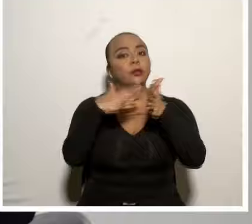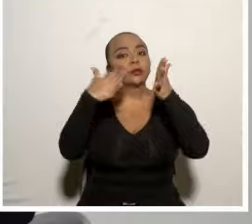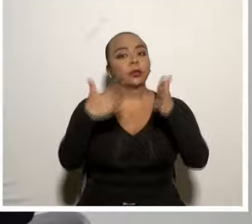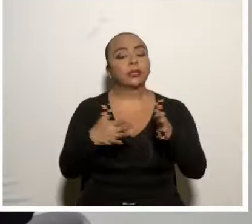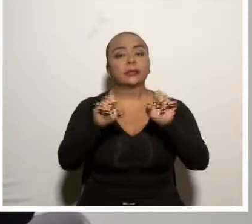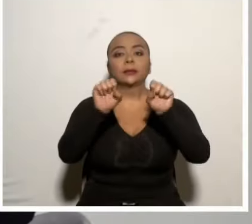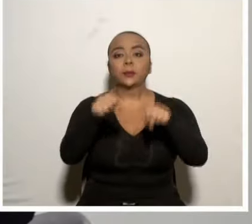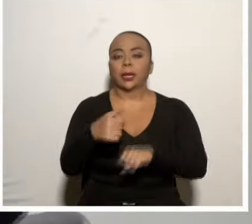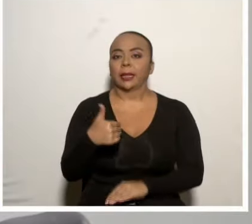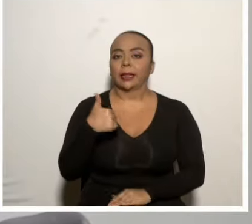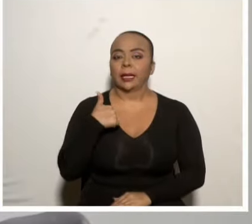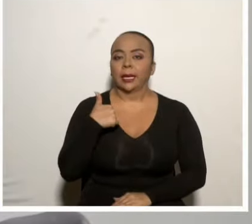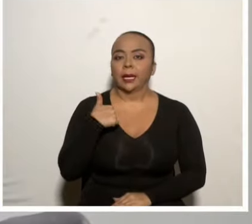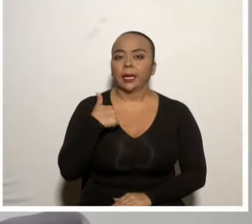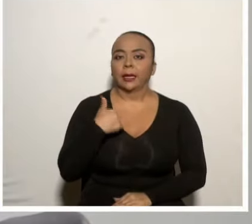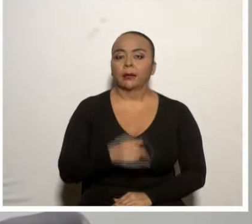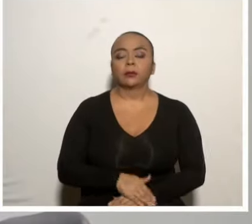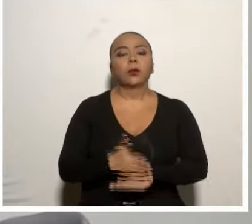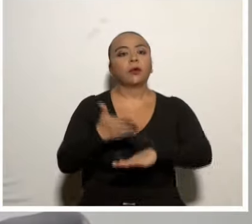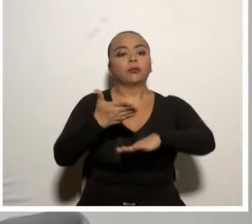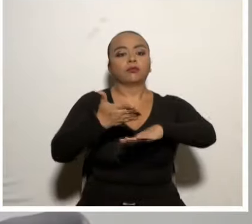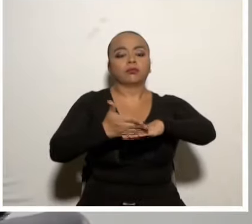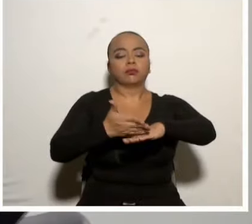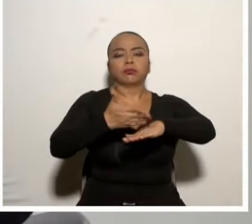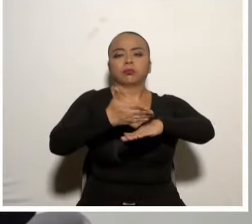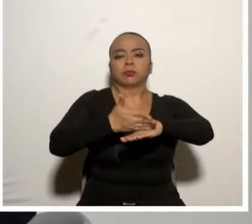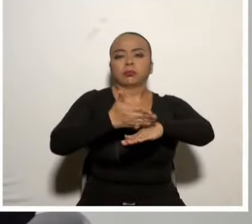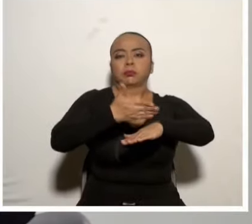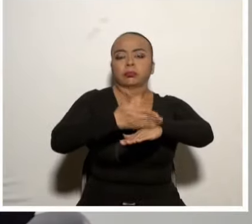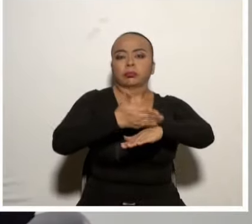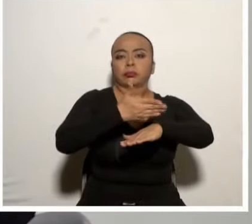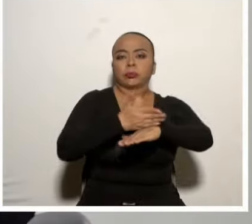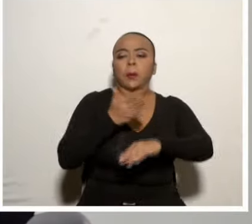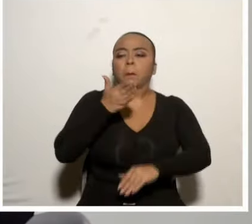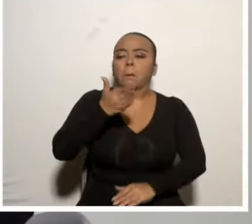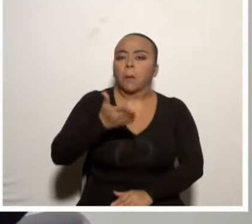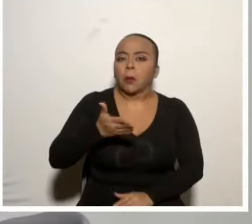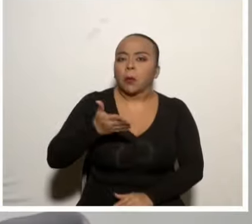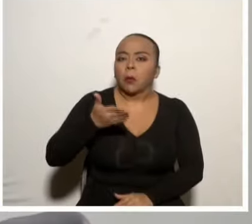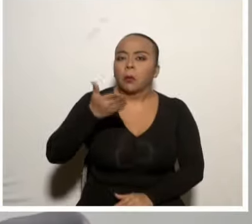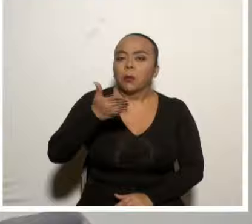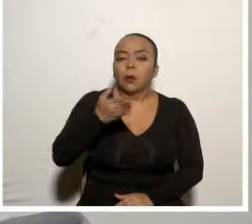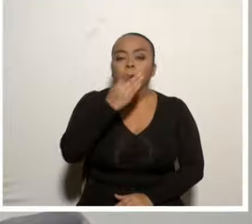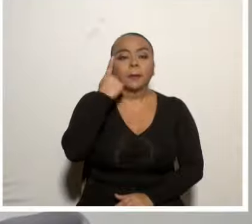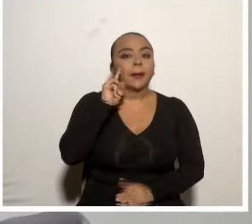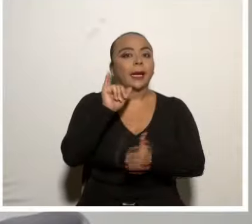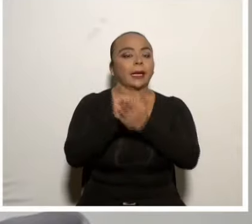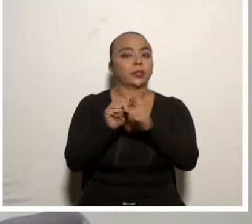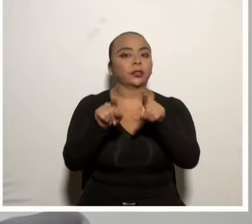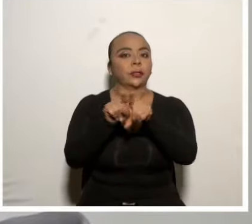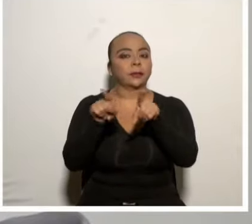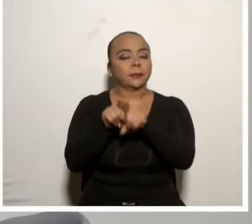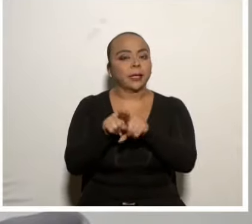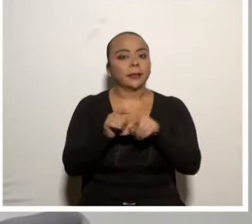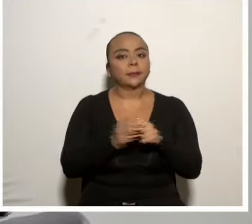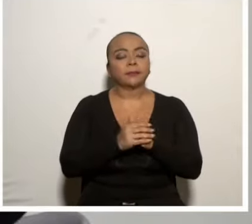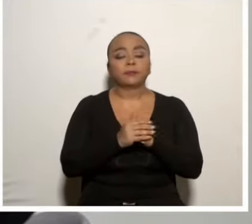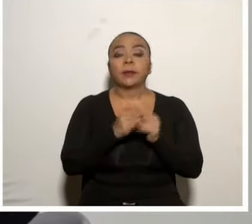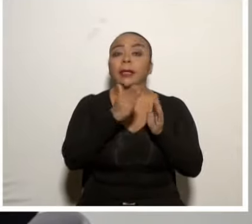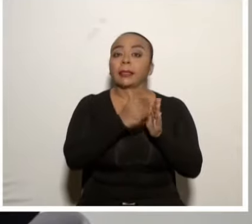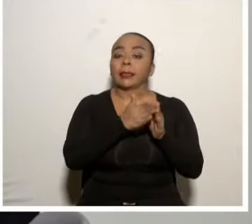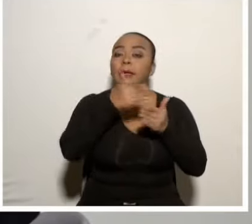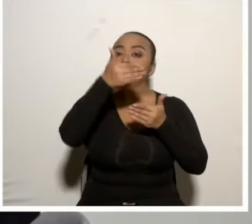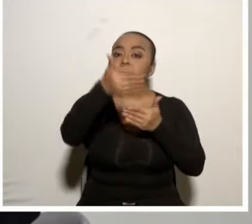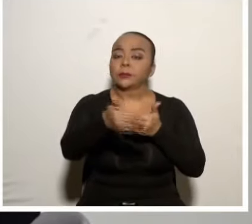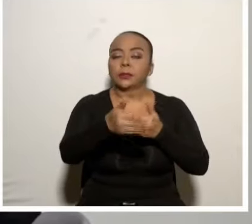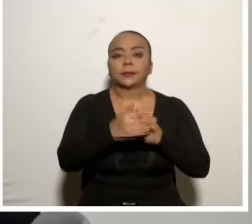puedan tener una recuperación paulatina y para ello también en un orden posterior